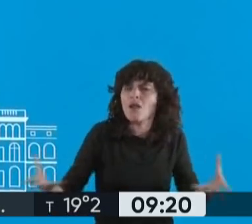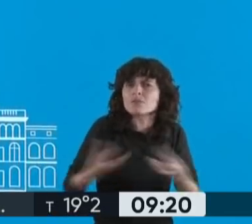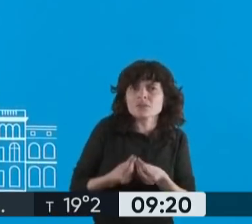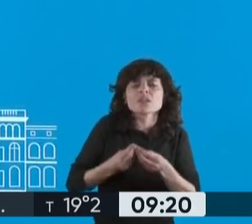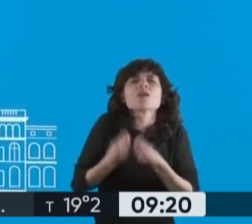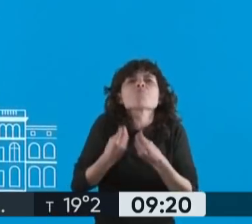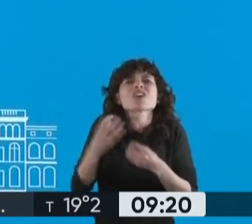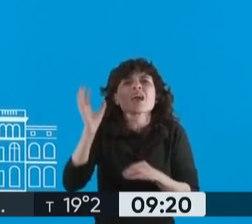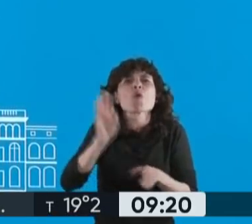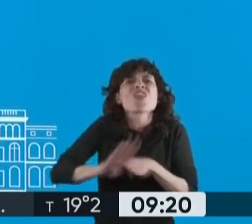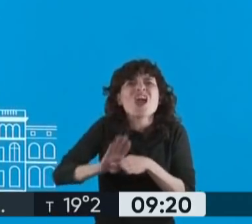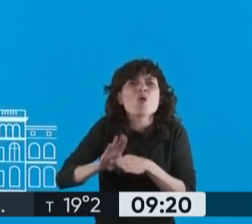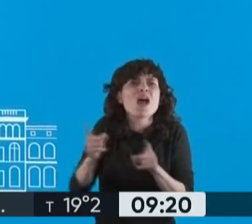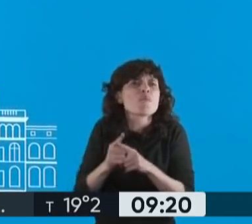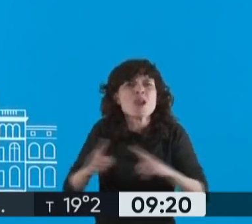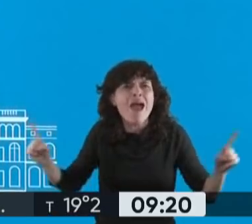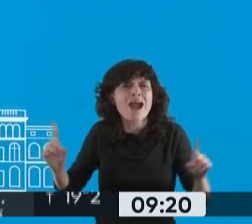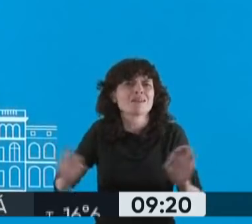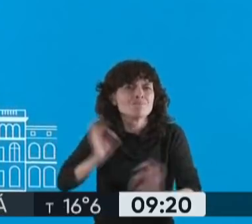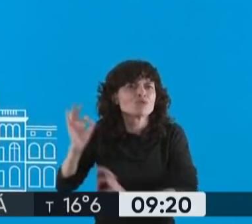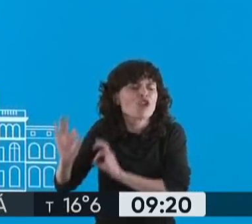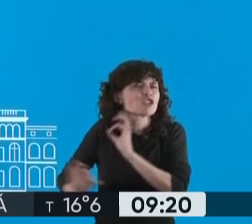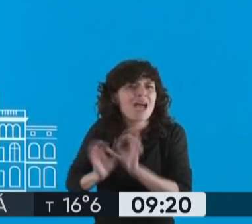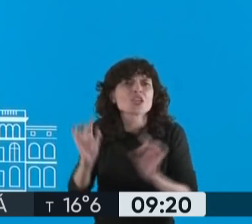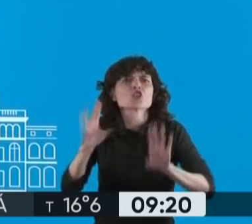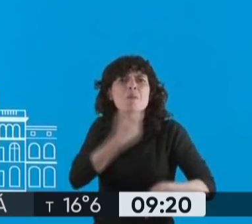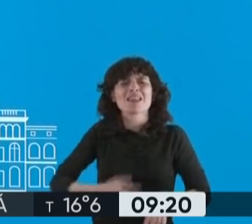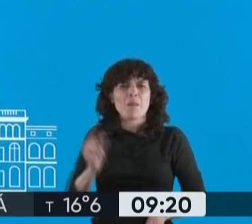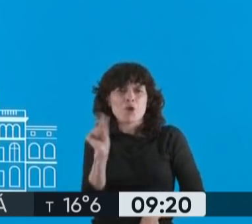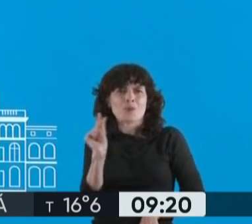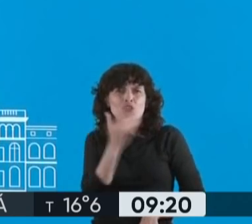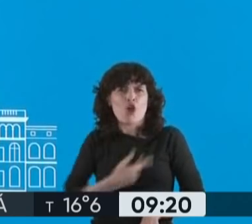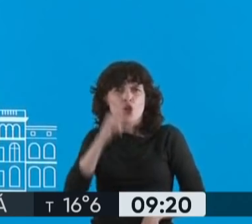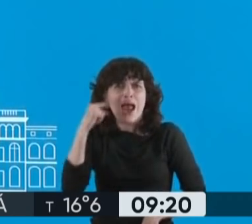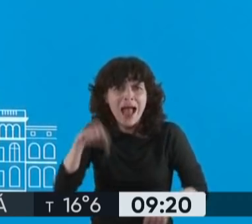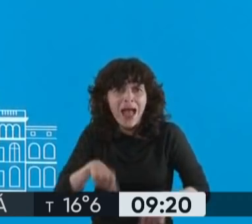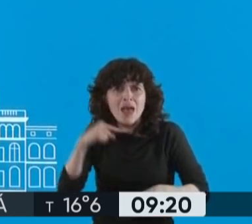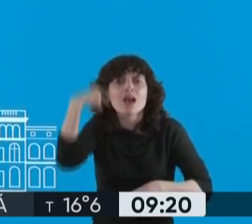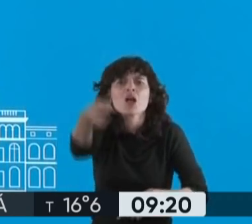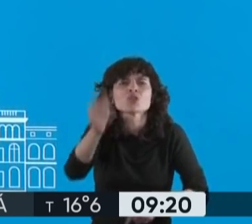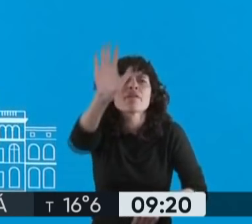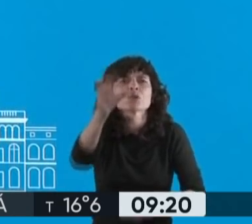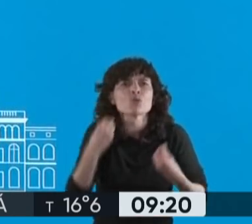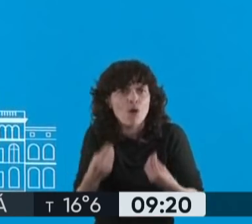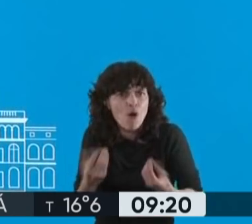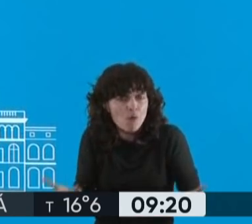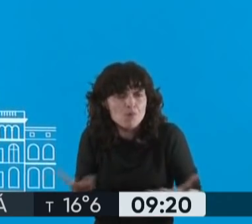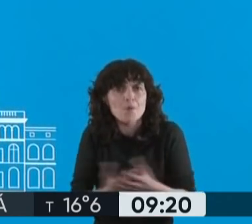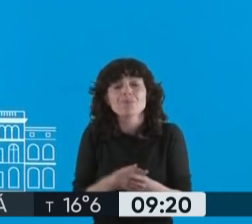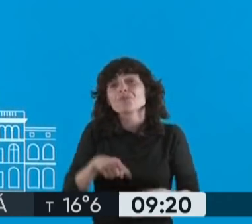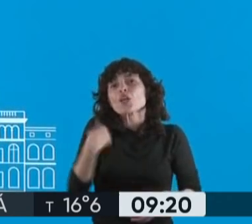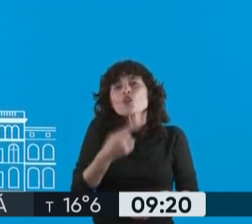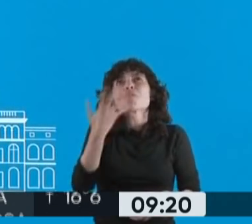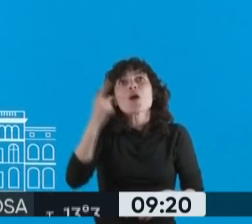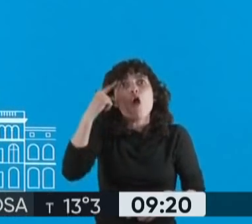porque involucra un periodo de gobierno que va más allá de un periodo de gobierno. Uno puede tener la esperanza o hasta la ambición de permanecer